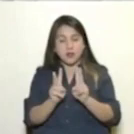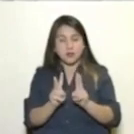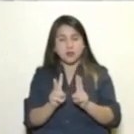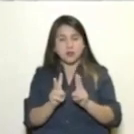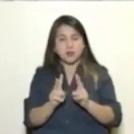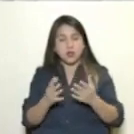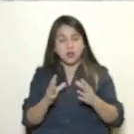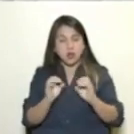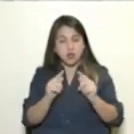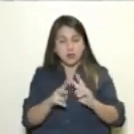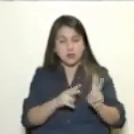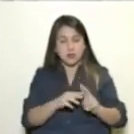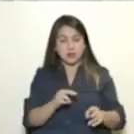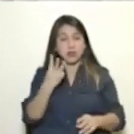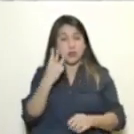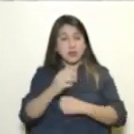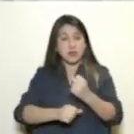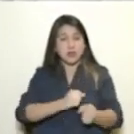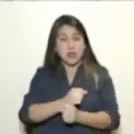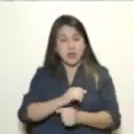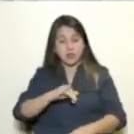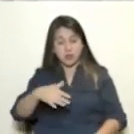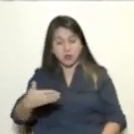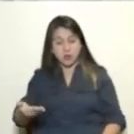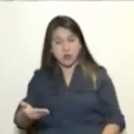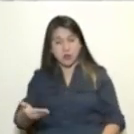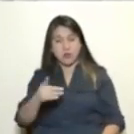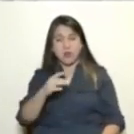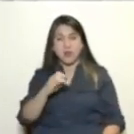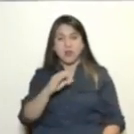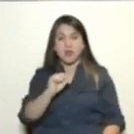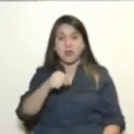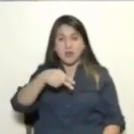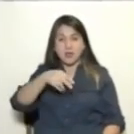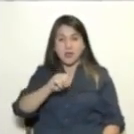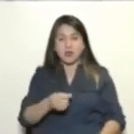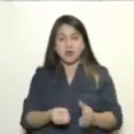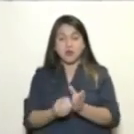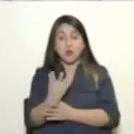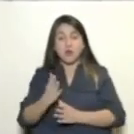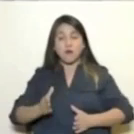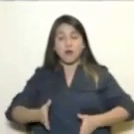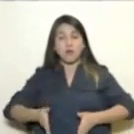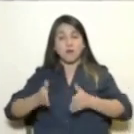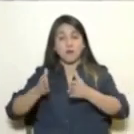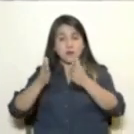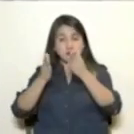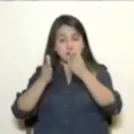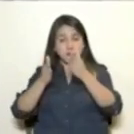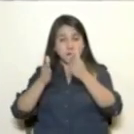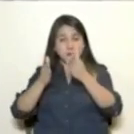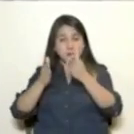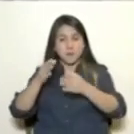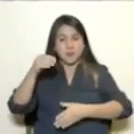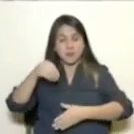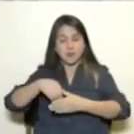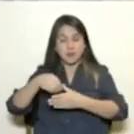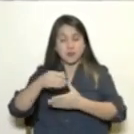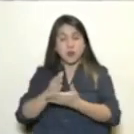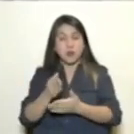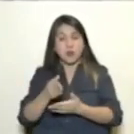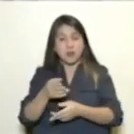eso. 3 años después, el decano resolvió hacer un nuevo edificio dentro del viejo culo de la Escuela de